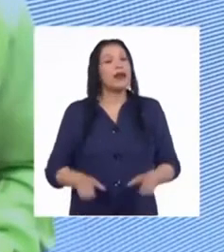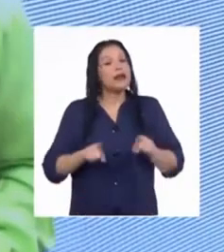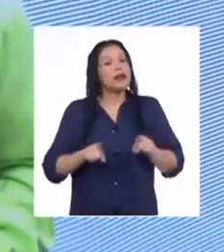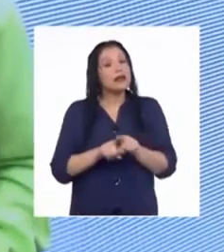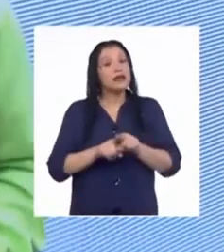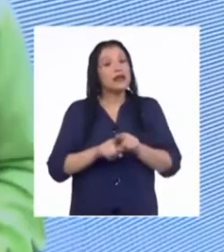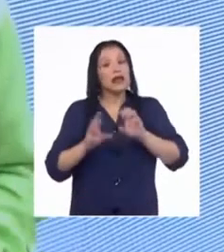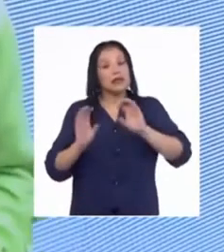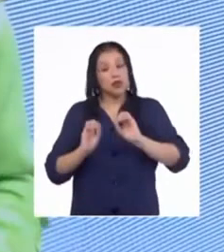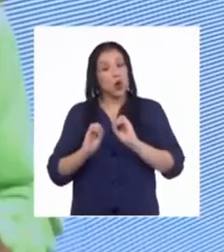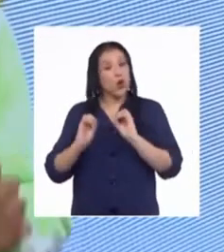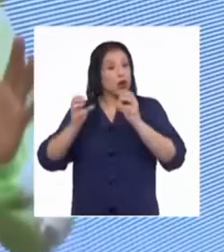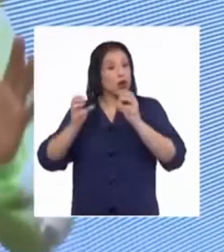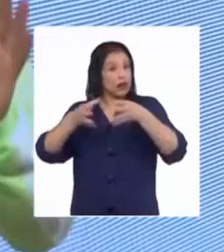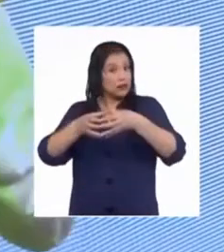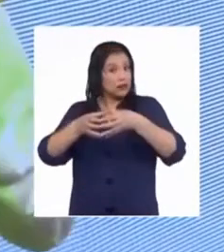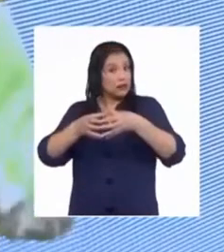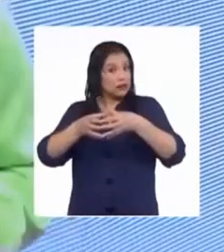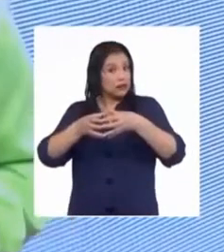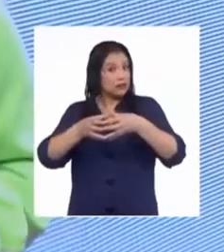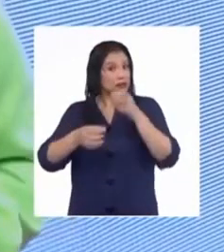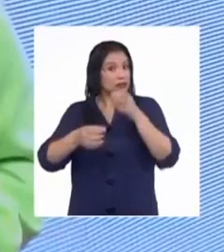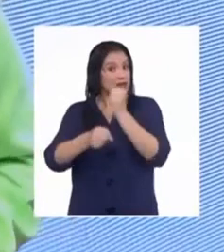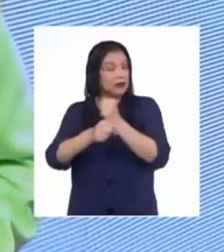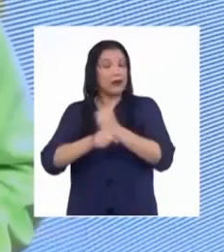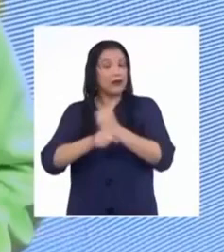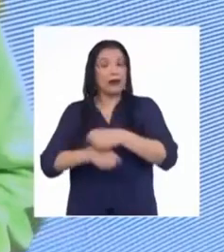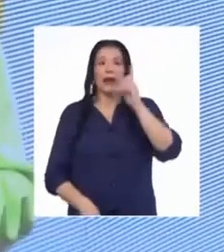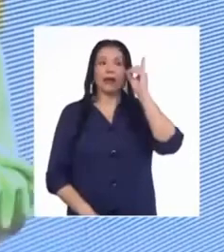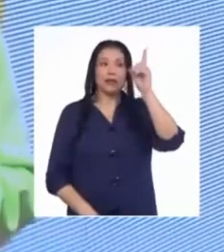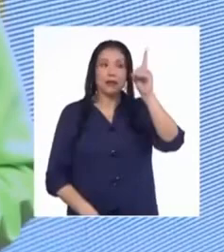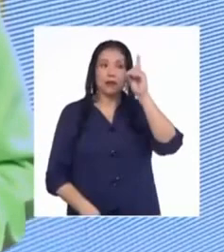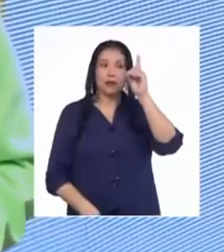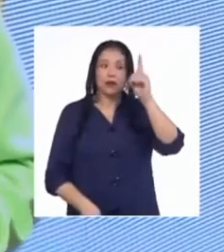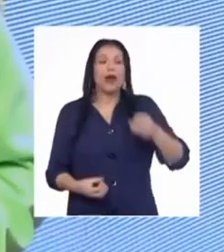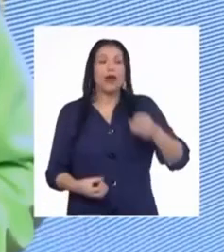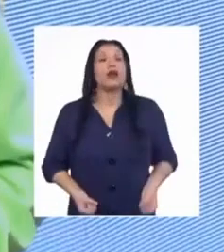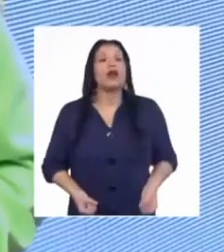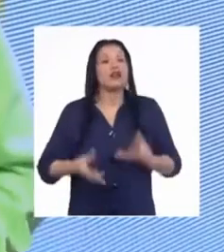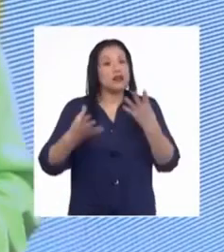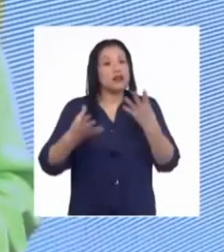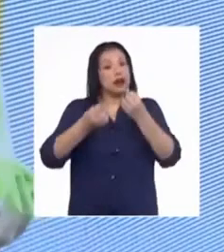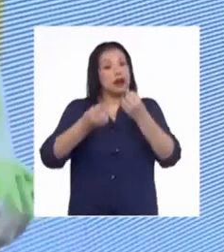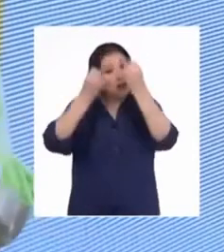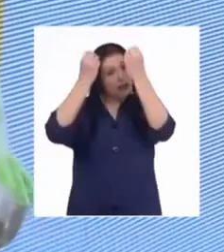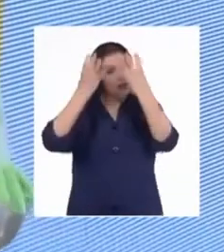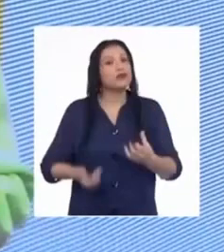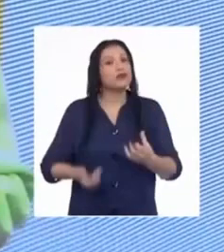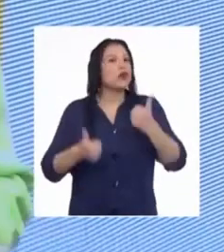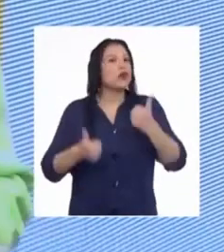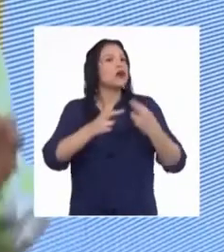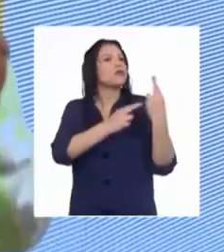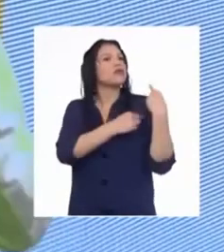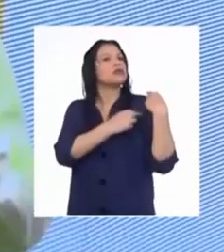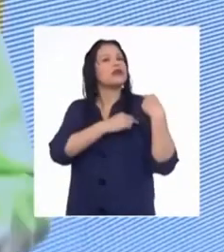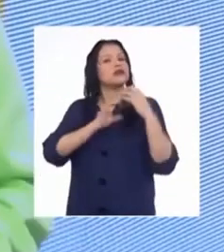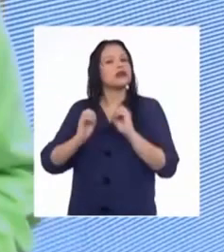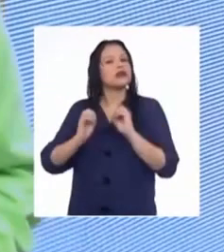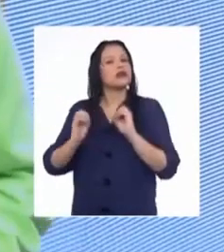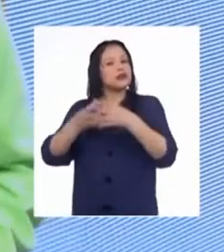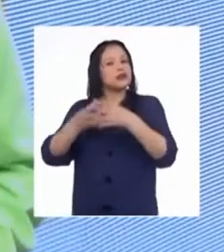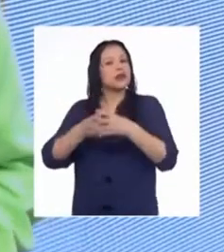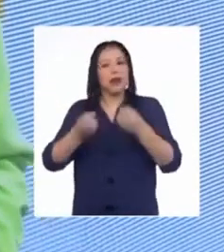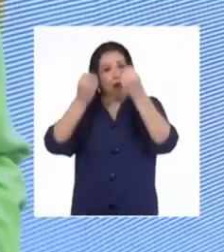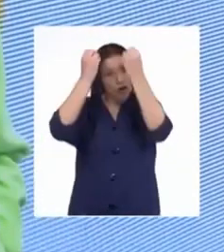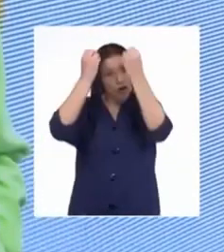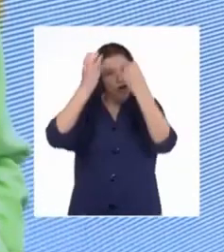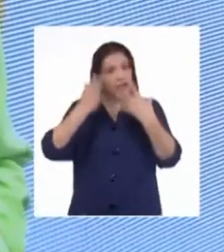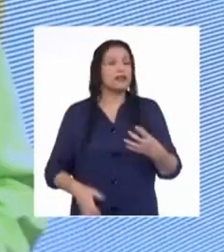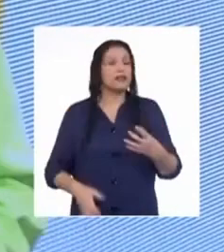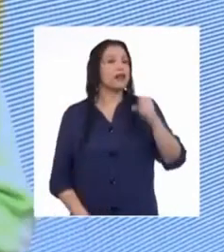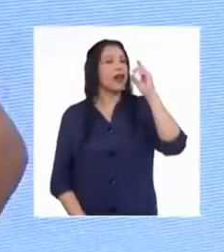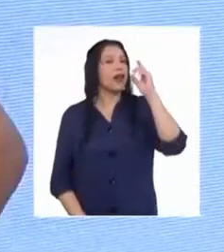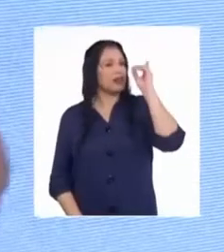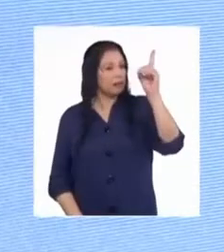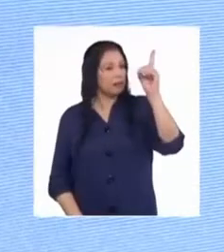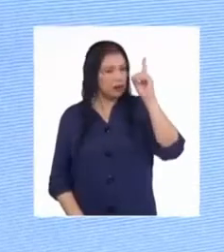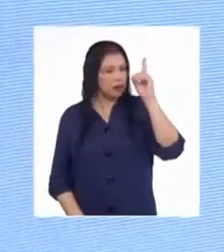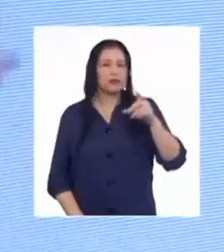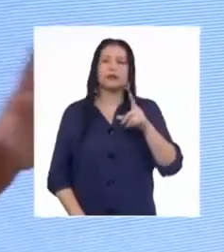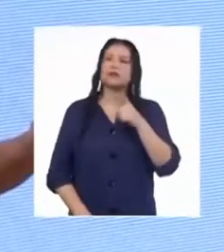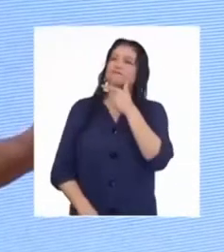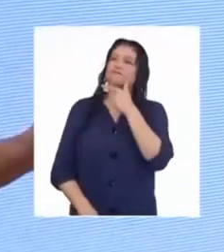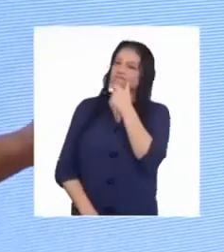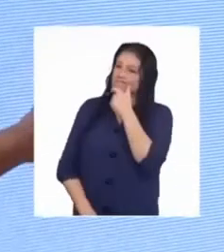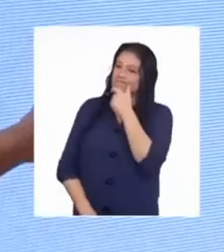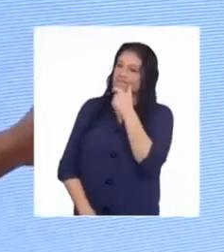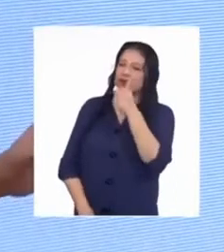instituciones para la democracia daba información sobre el rol de las instituciones en el cumplimiento de la democracia. Tiene sentido. A